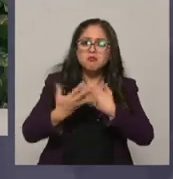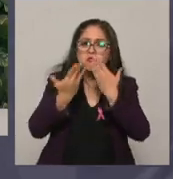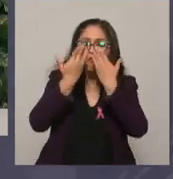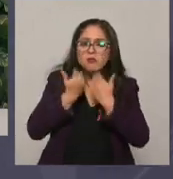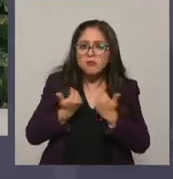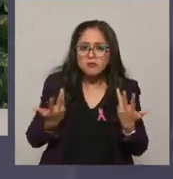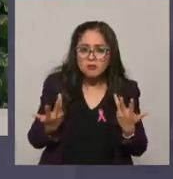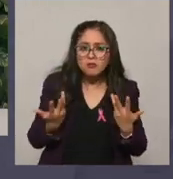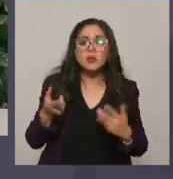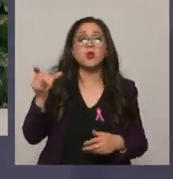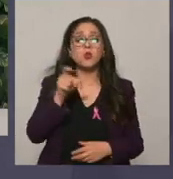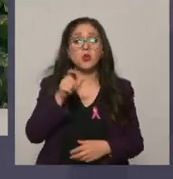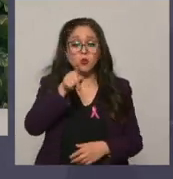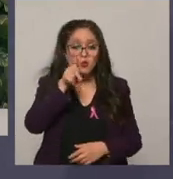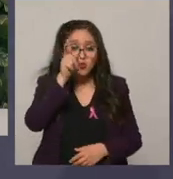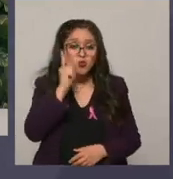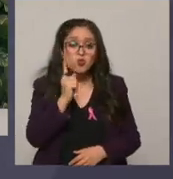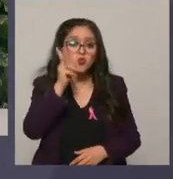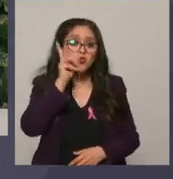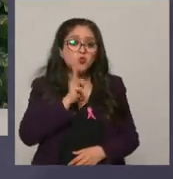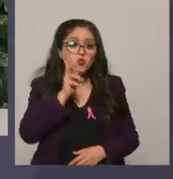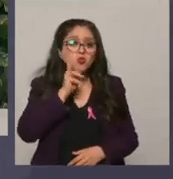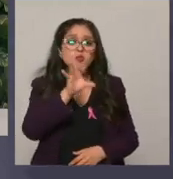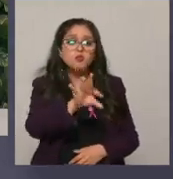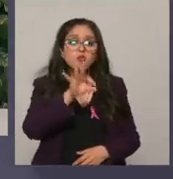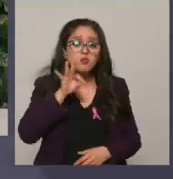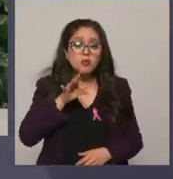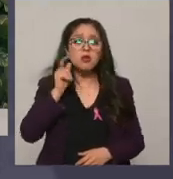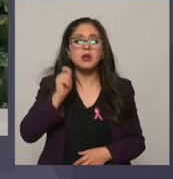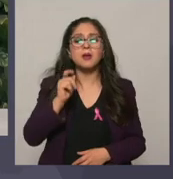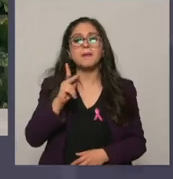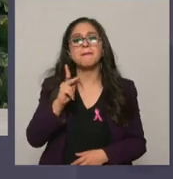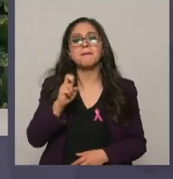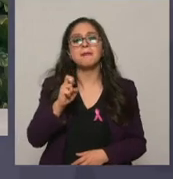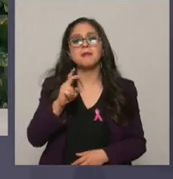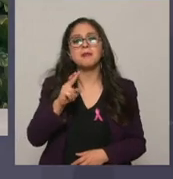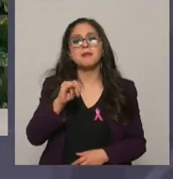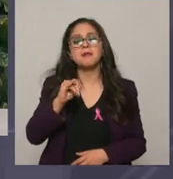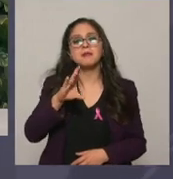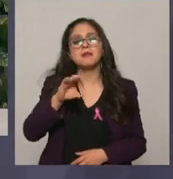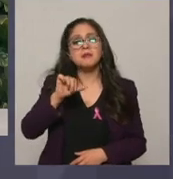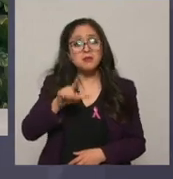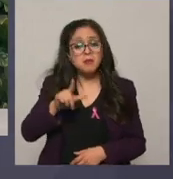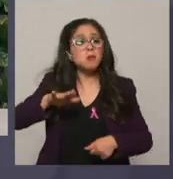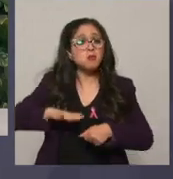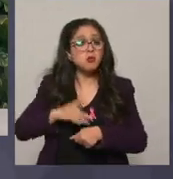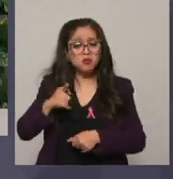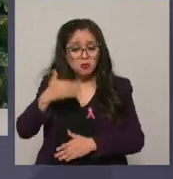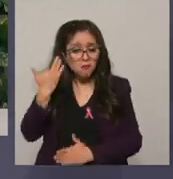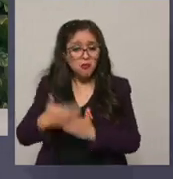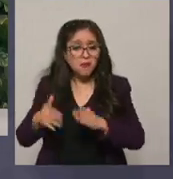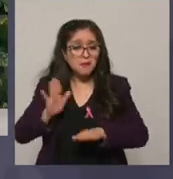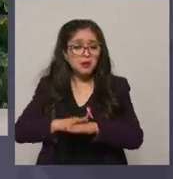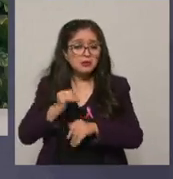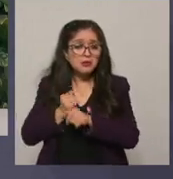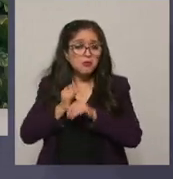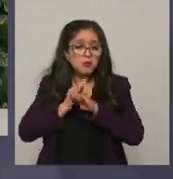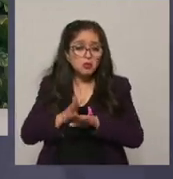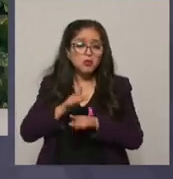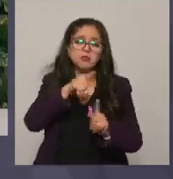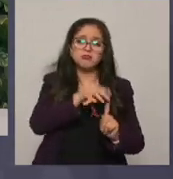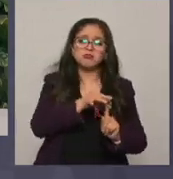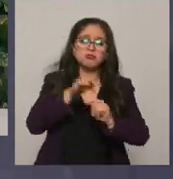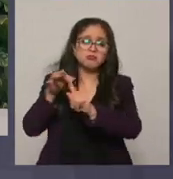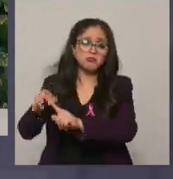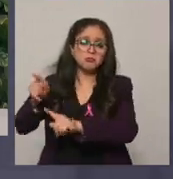única prueba que se toma en cuenta es aquella que arrojan las periciales, que resulta no ser suficiente para vincular a